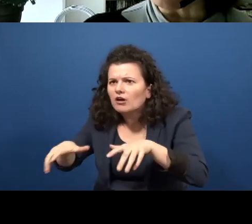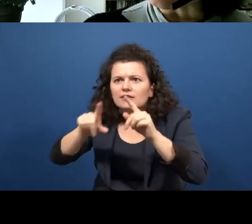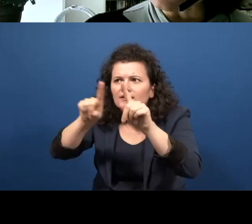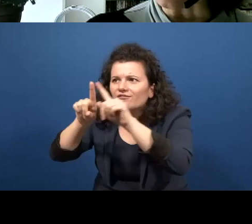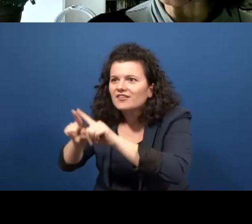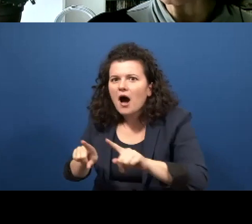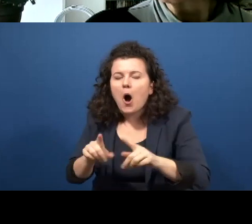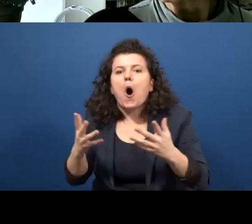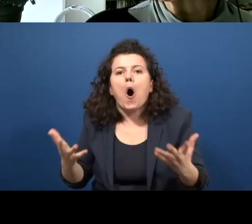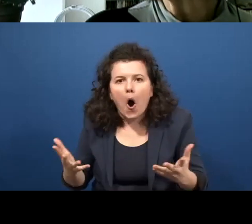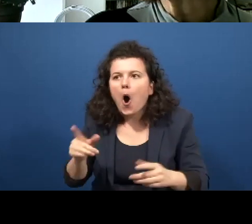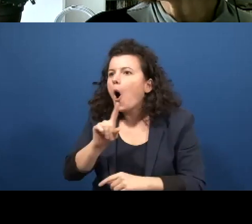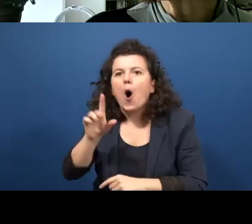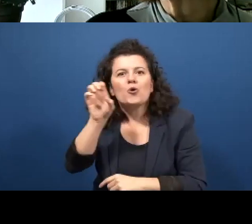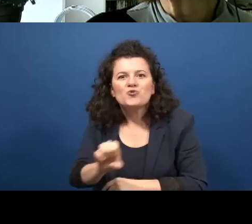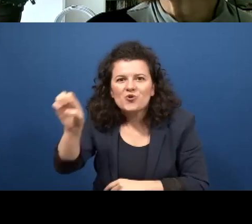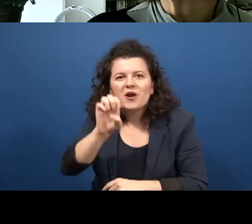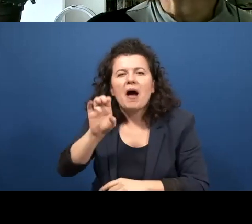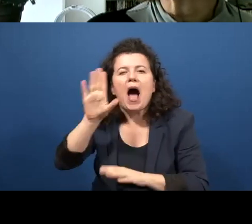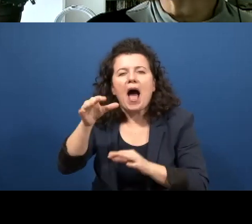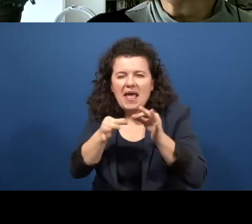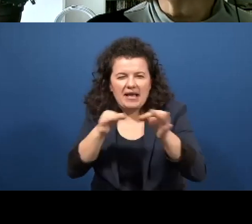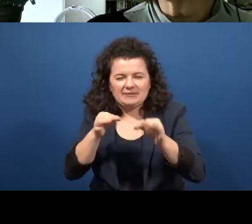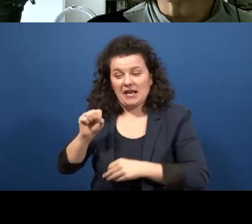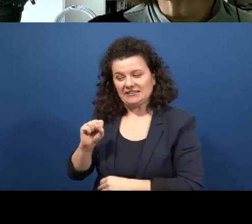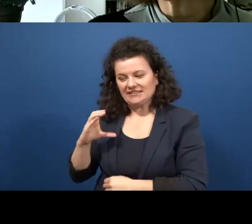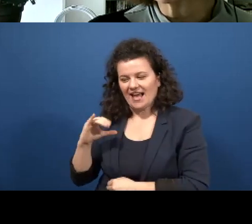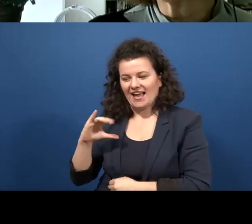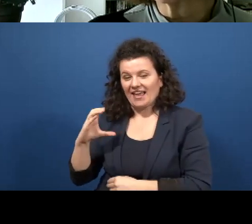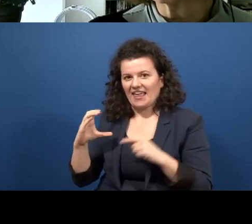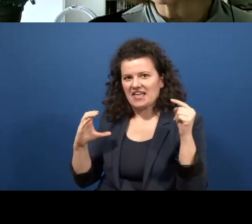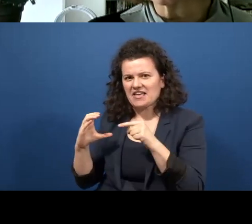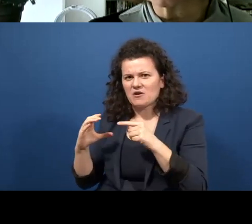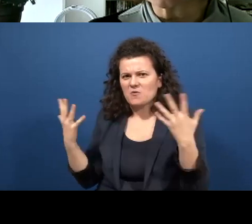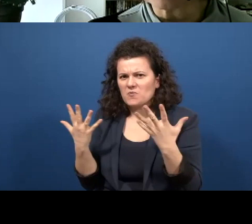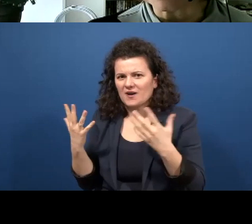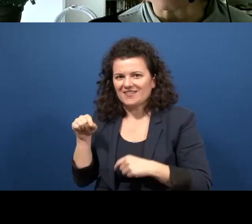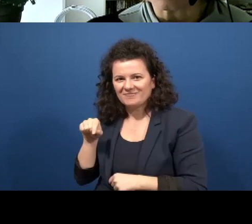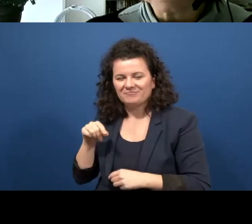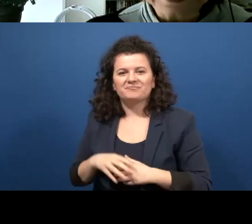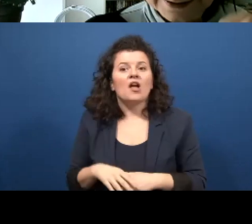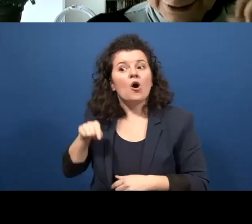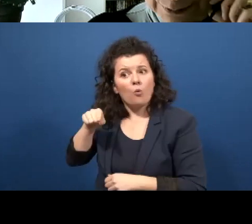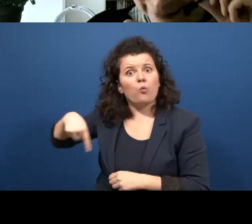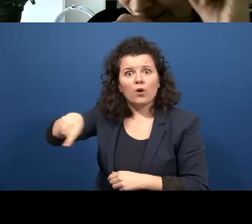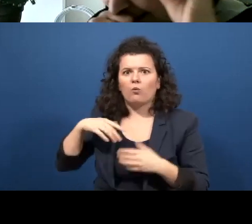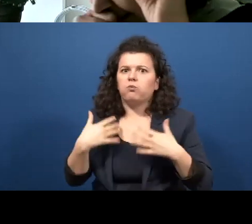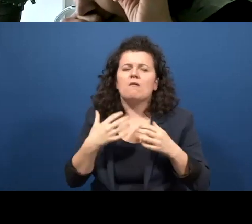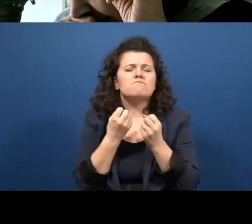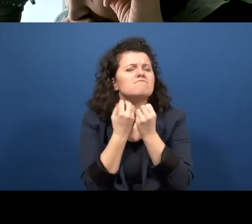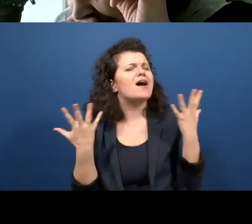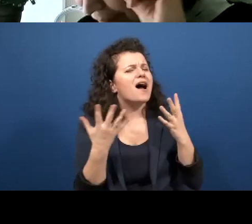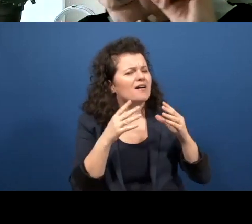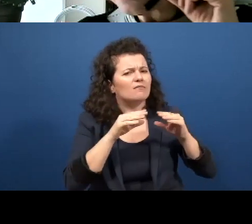nuestros participantes, así que voy a presentar brevemente quiénes somos y lo que hacemos. Lo primero que debo señalar es que nosotros